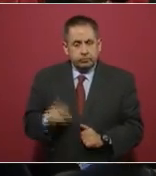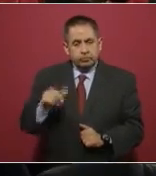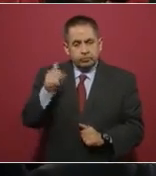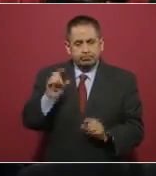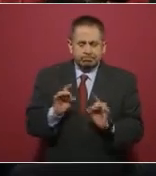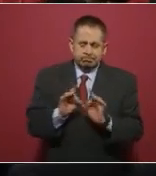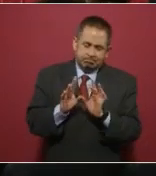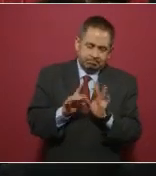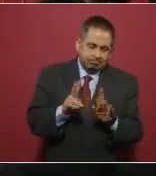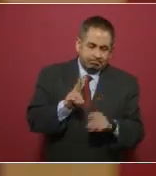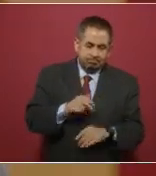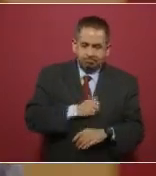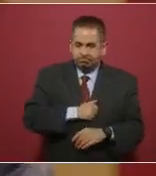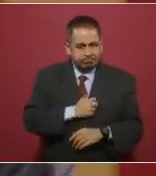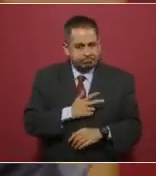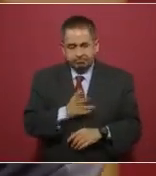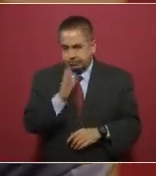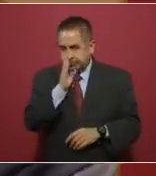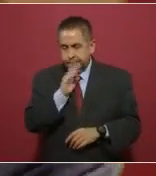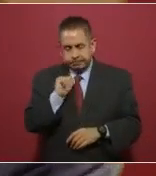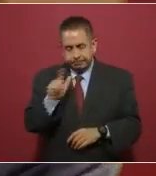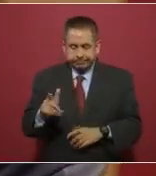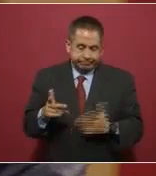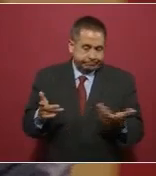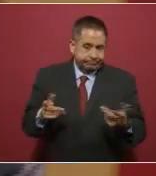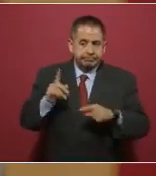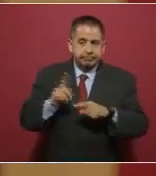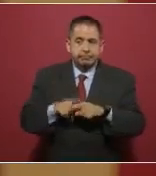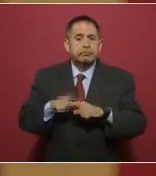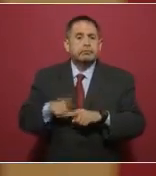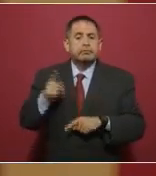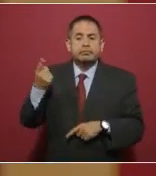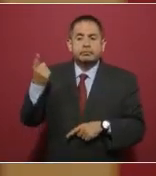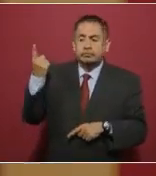lamentable fue el de dar la